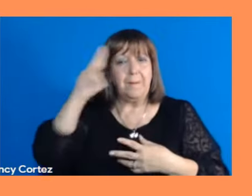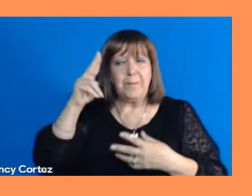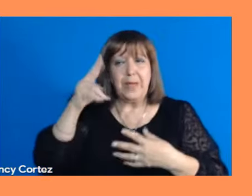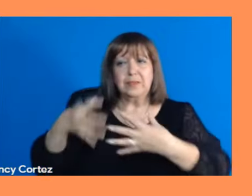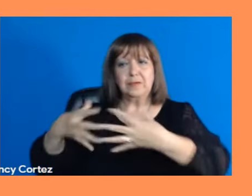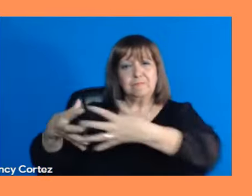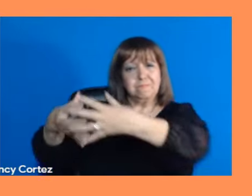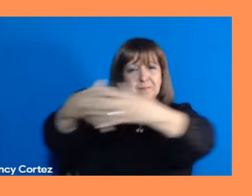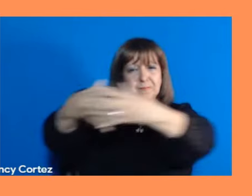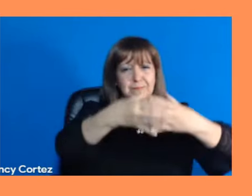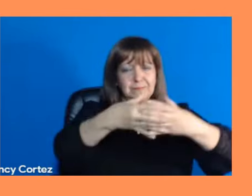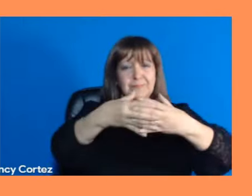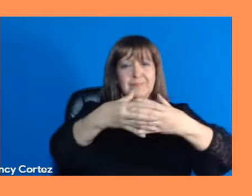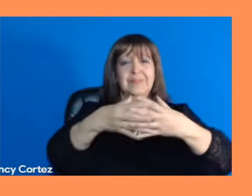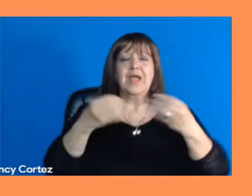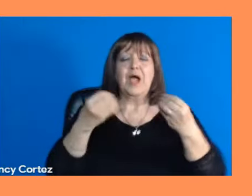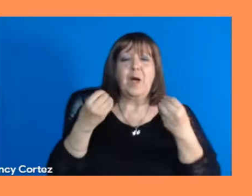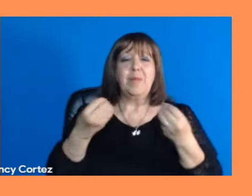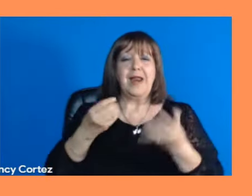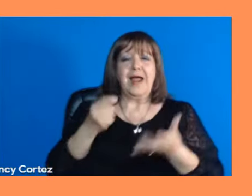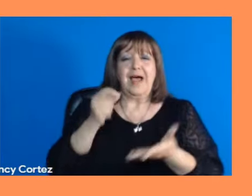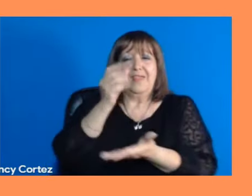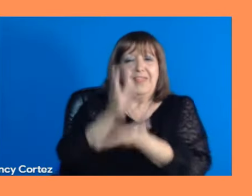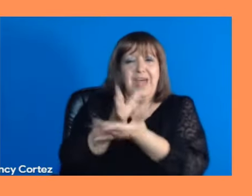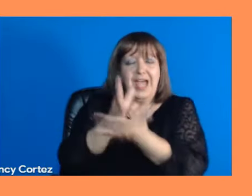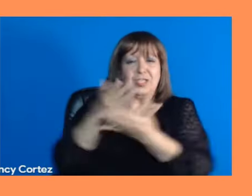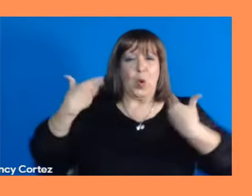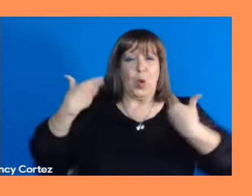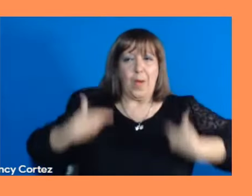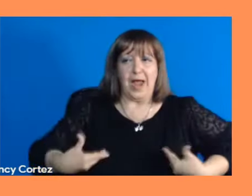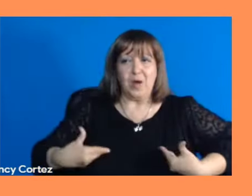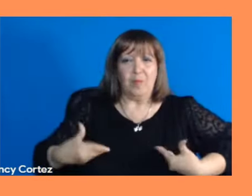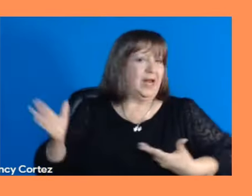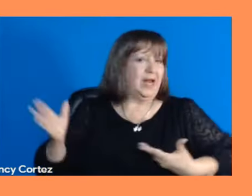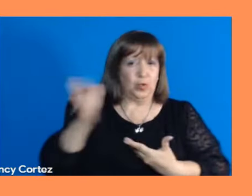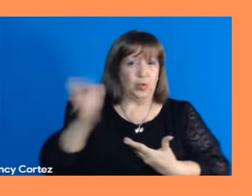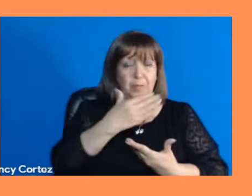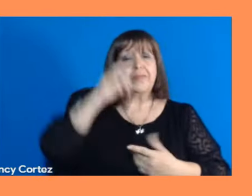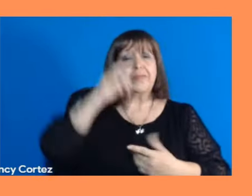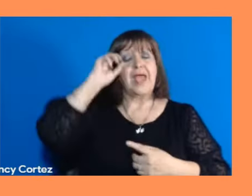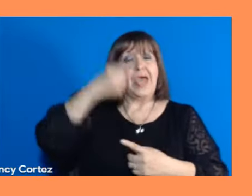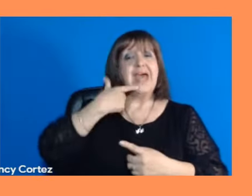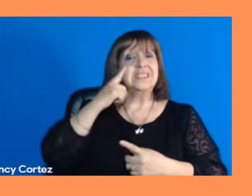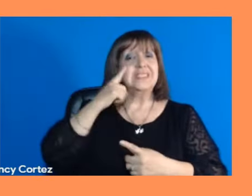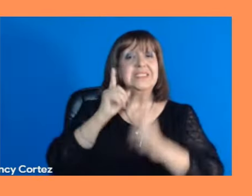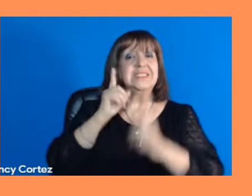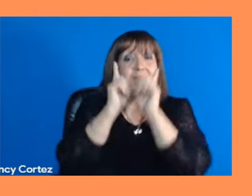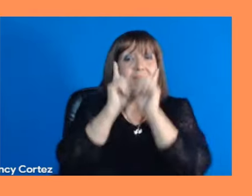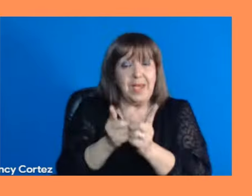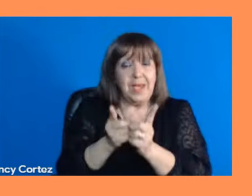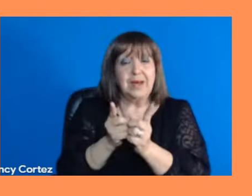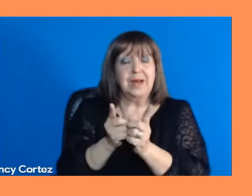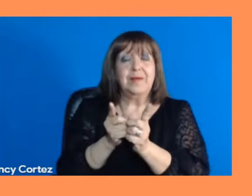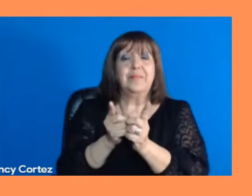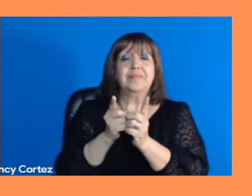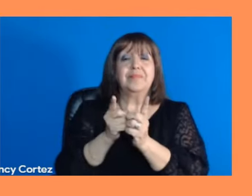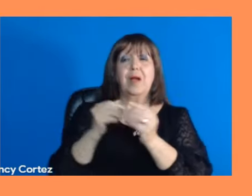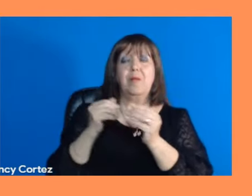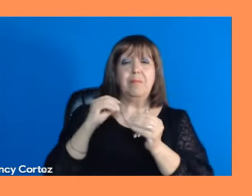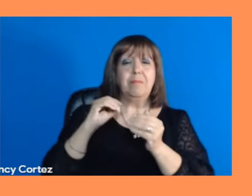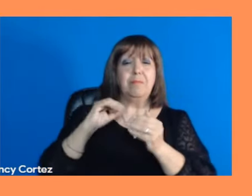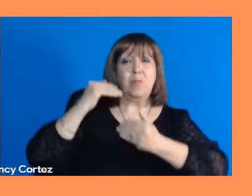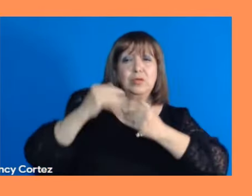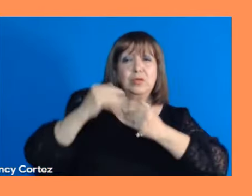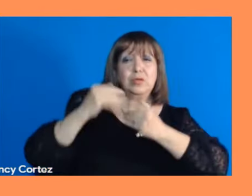los derechos humanos. Y la ESI también contribuye a construir una cultura